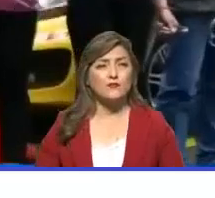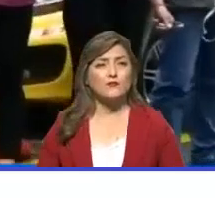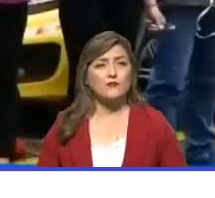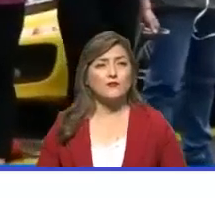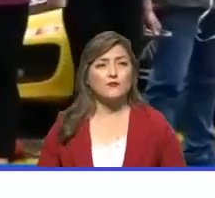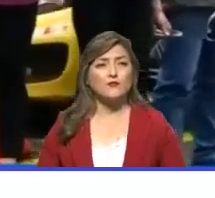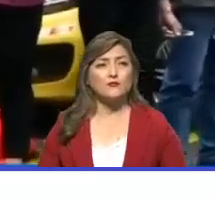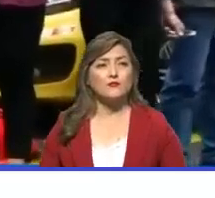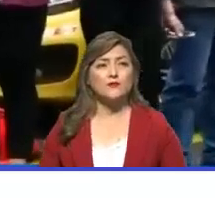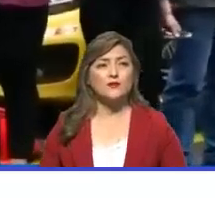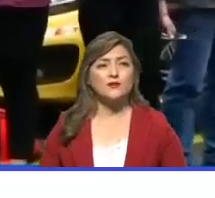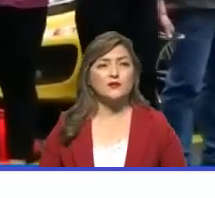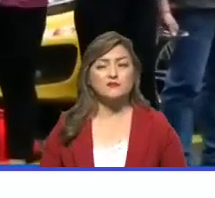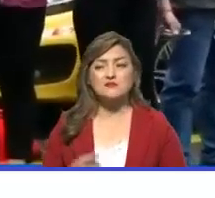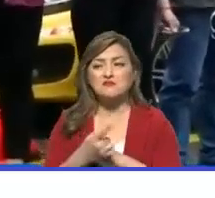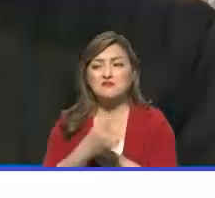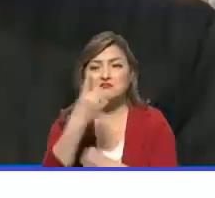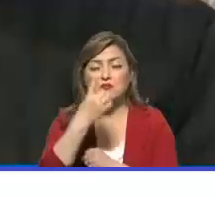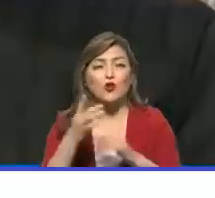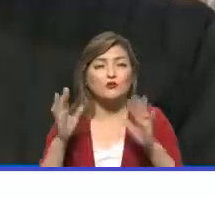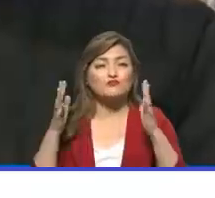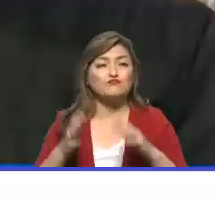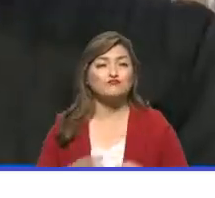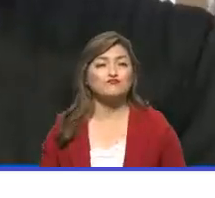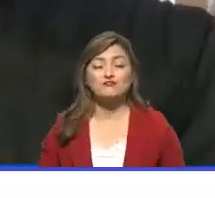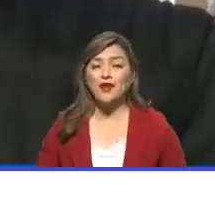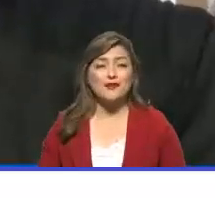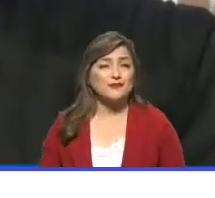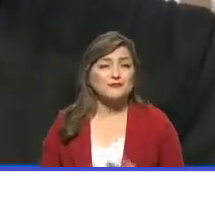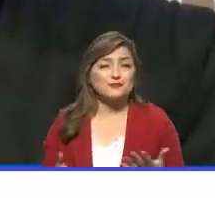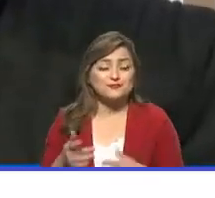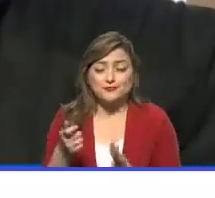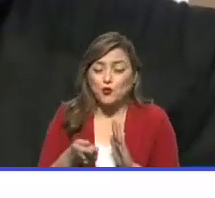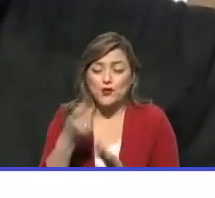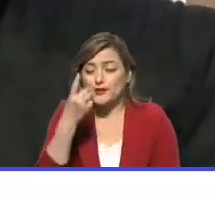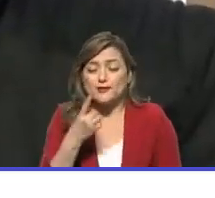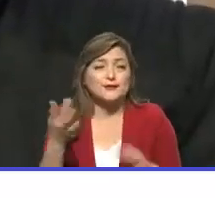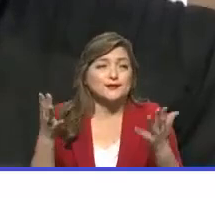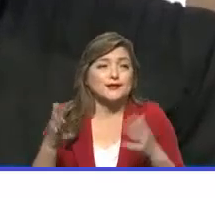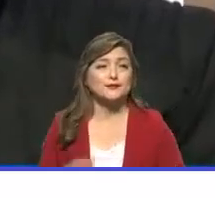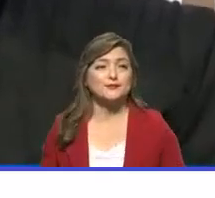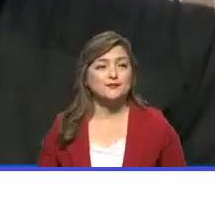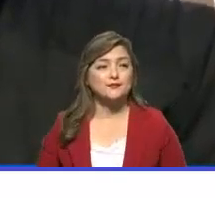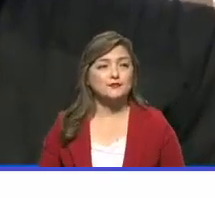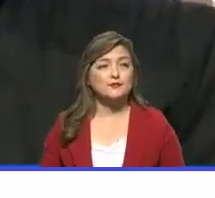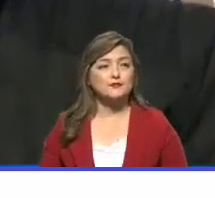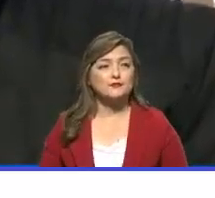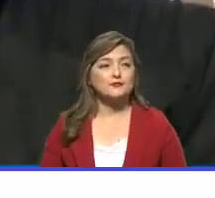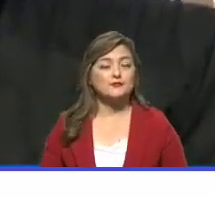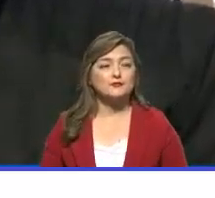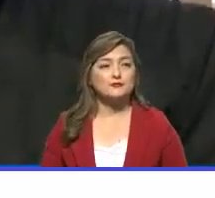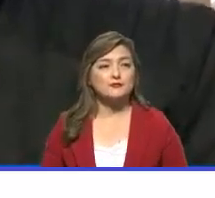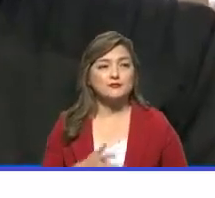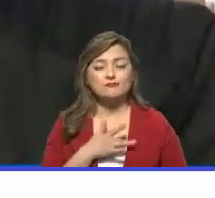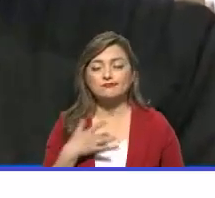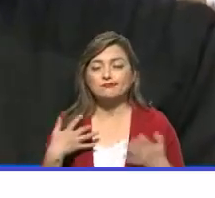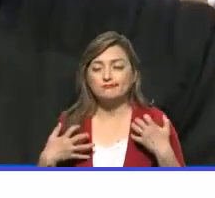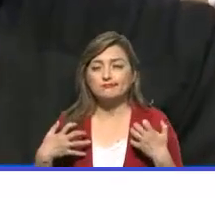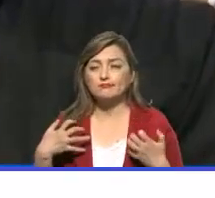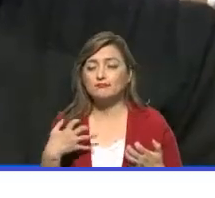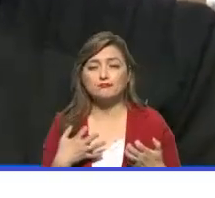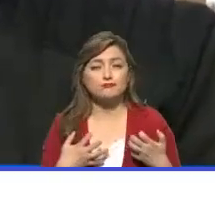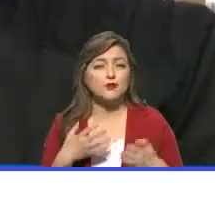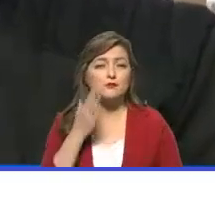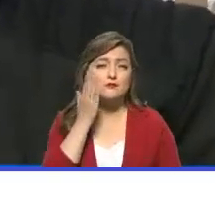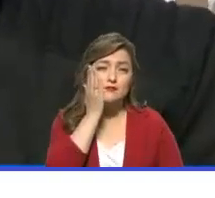la sentencia para el responsable algo que realmente nos tiene ya mal en la situación y